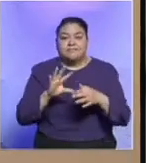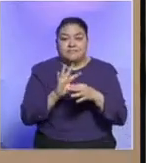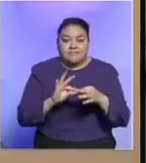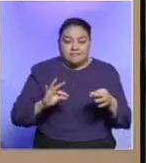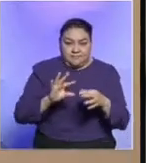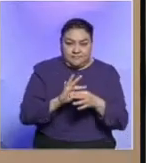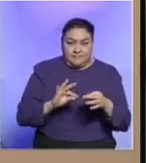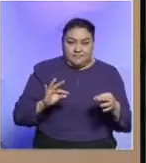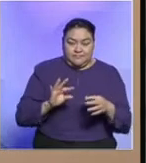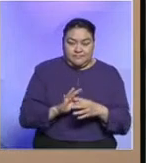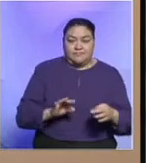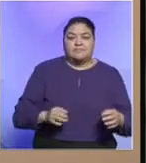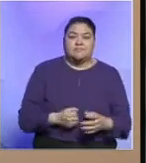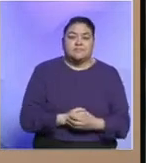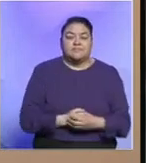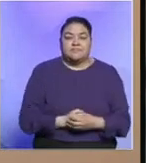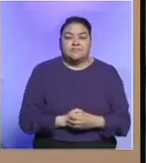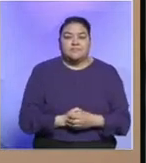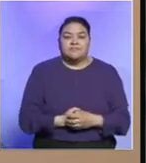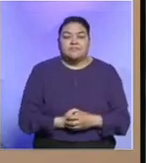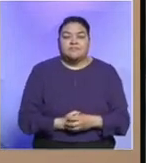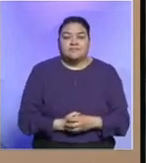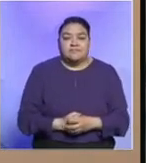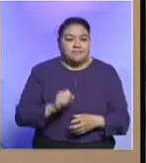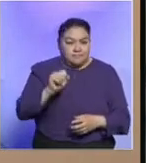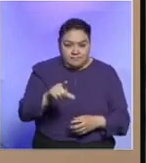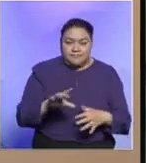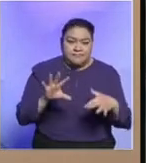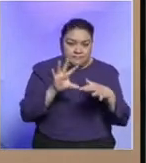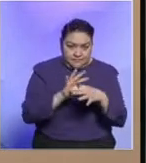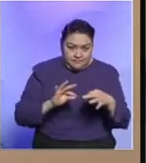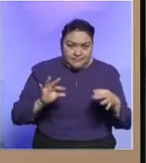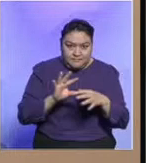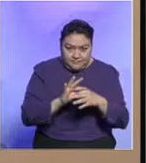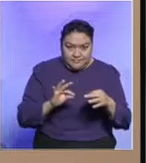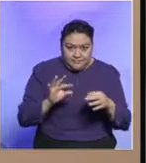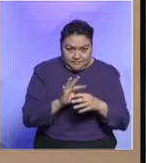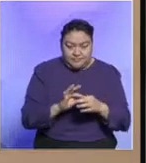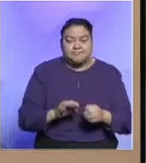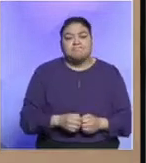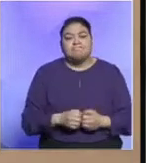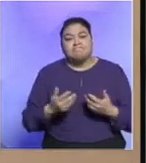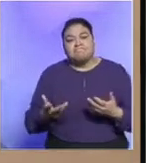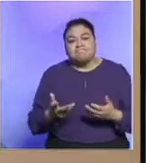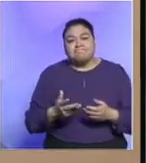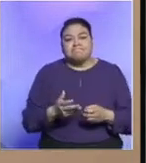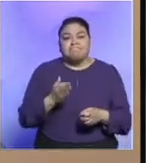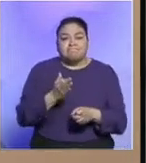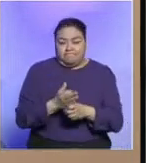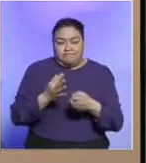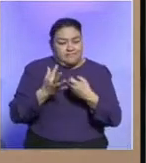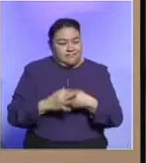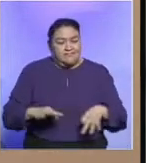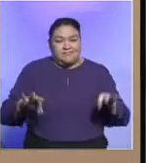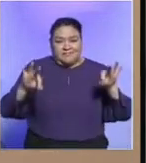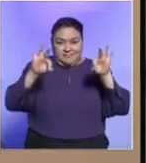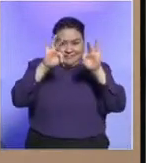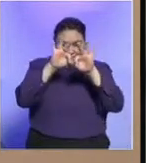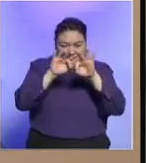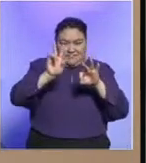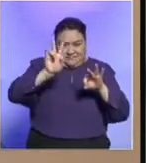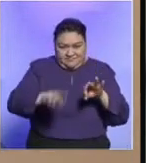en este asunto, que sin duda pues es un asunto de gran importancia